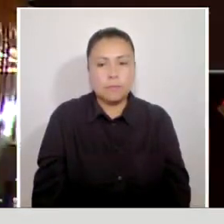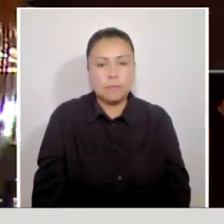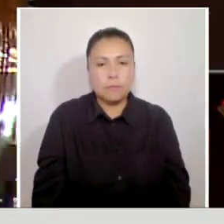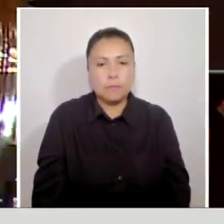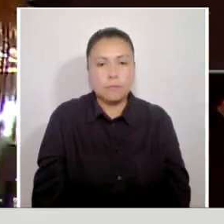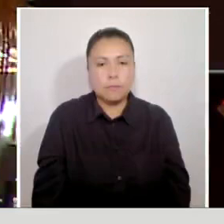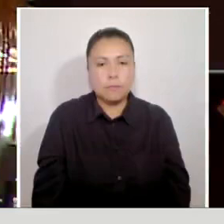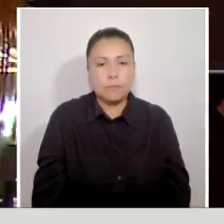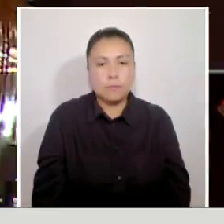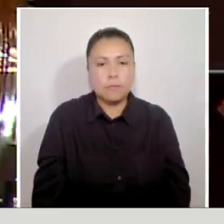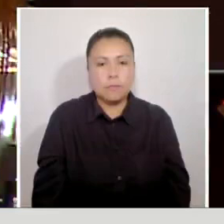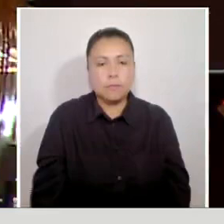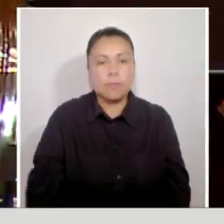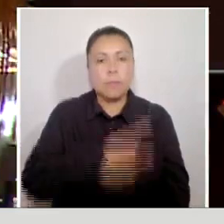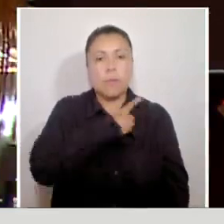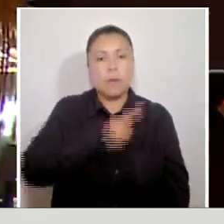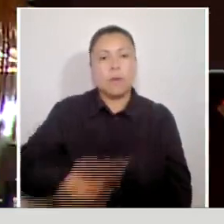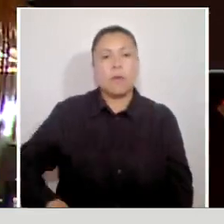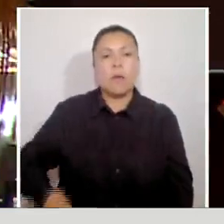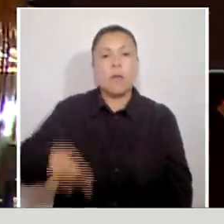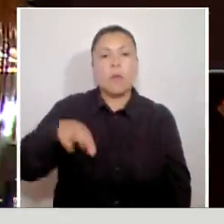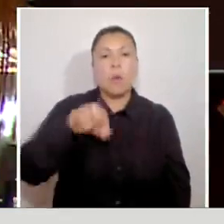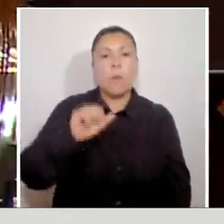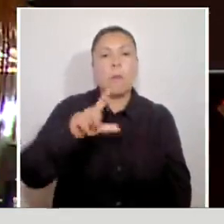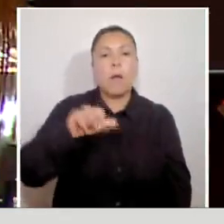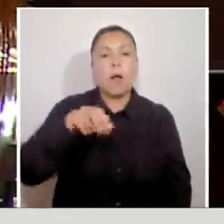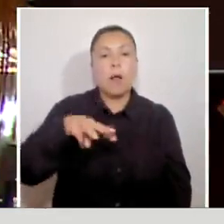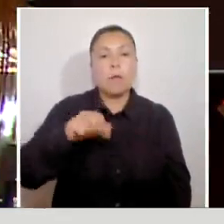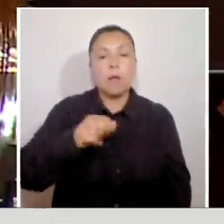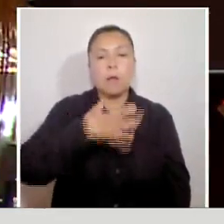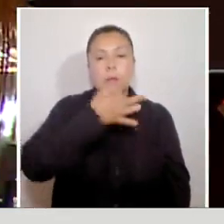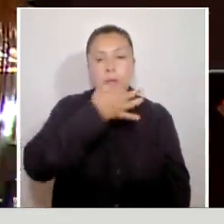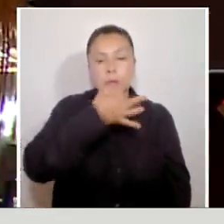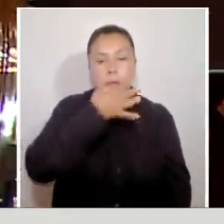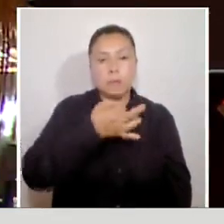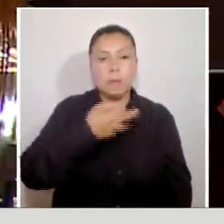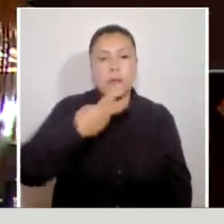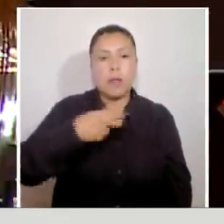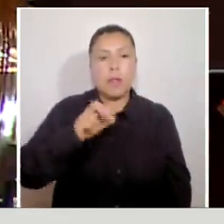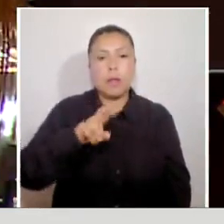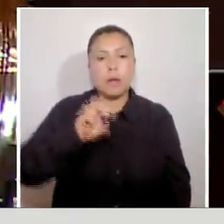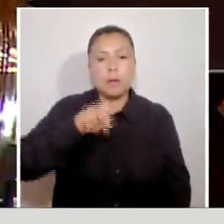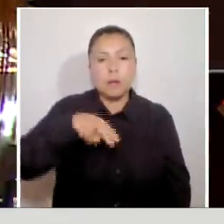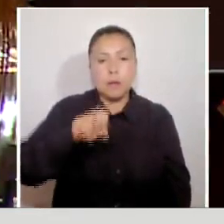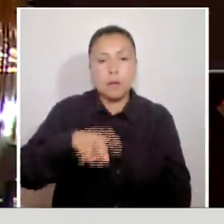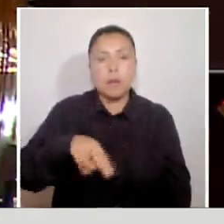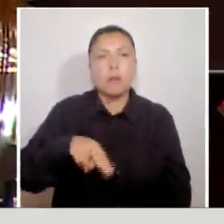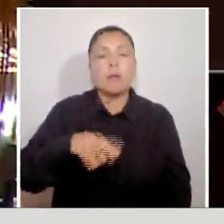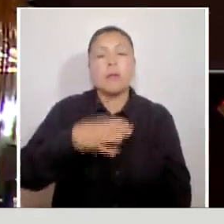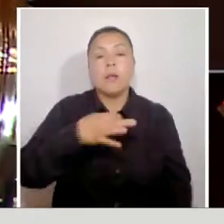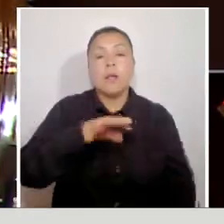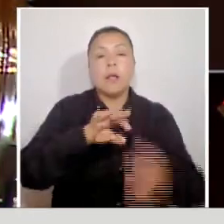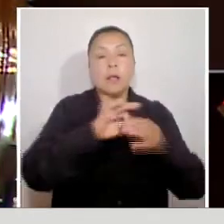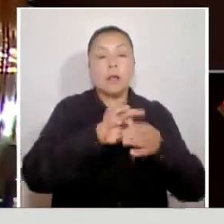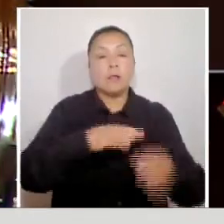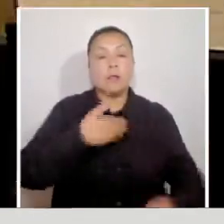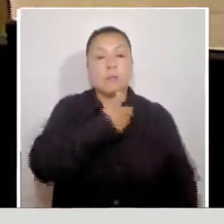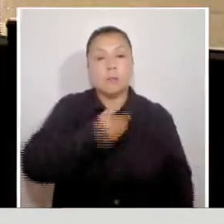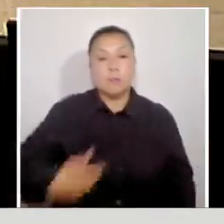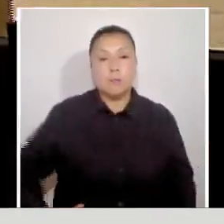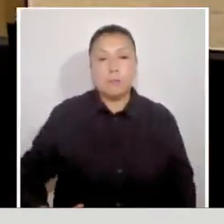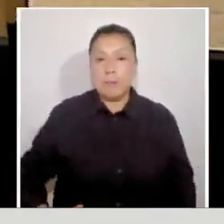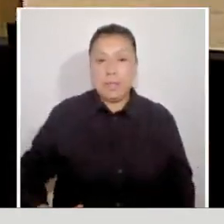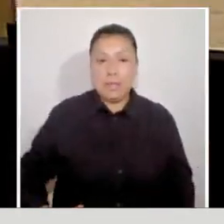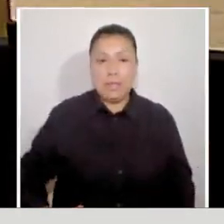diputado Palma tiene la palabra Don hernn Gracias presidente